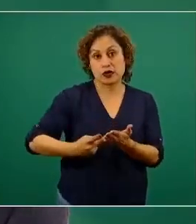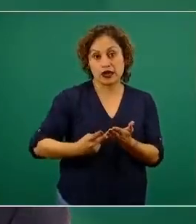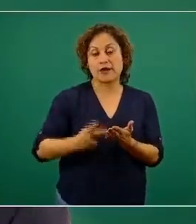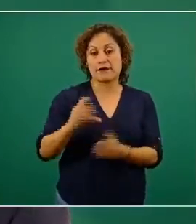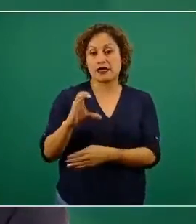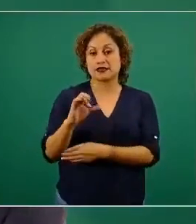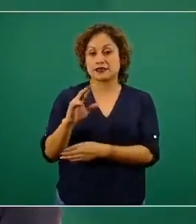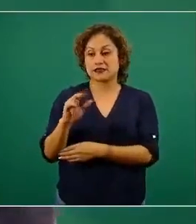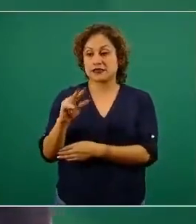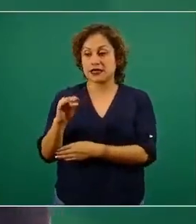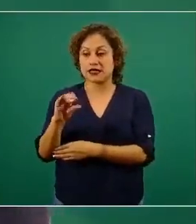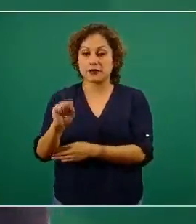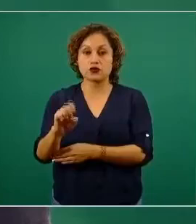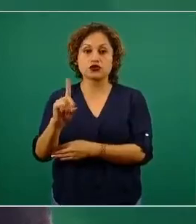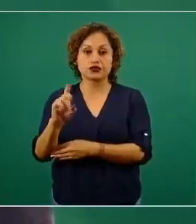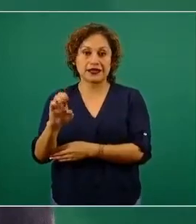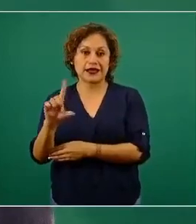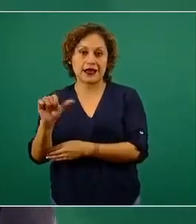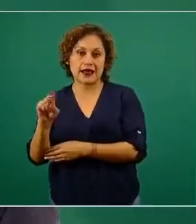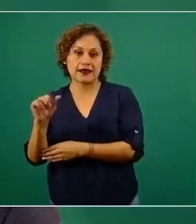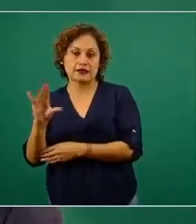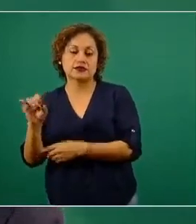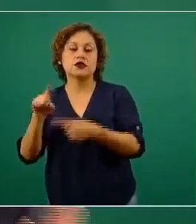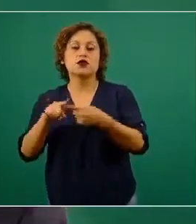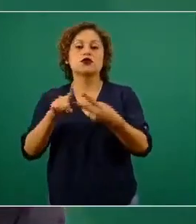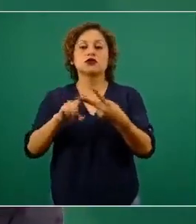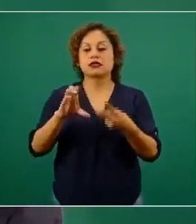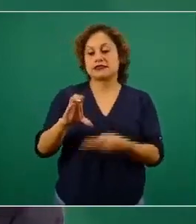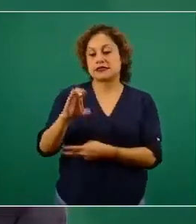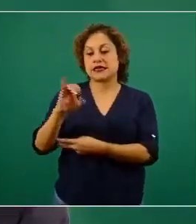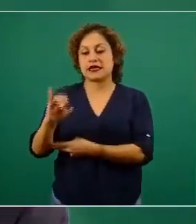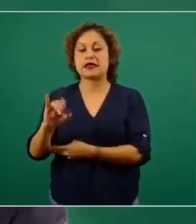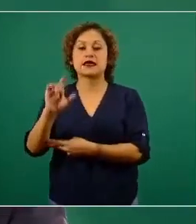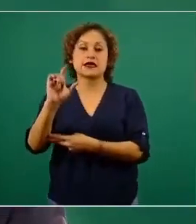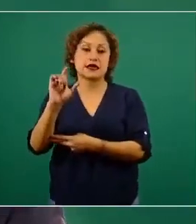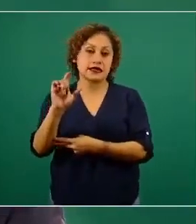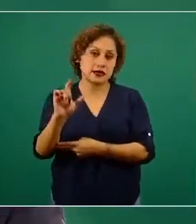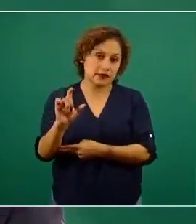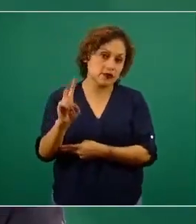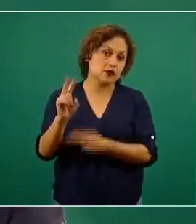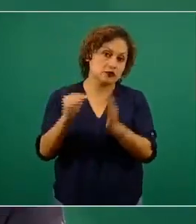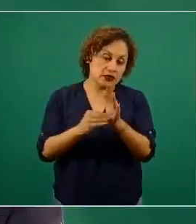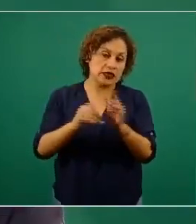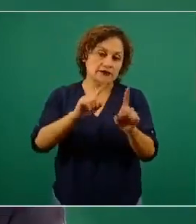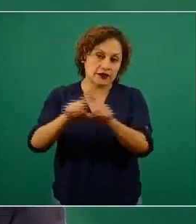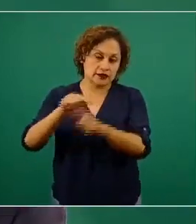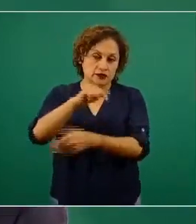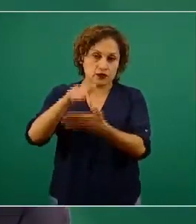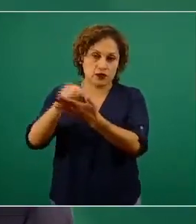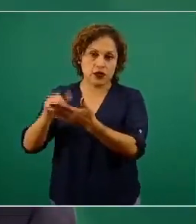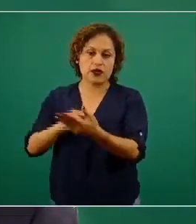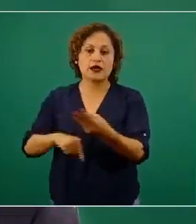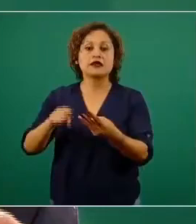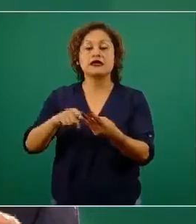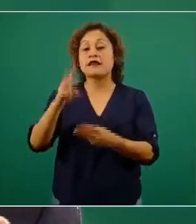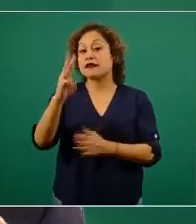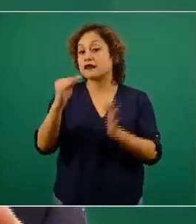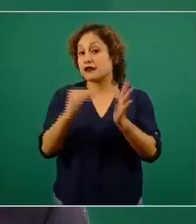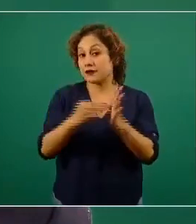centros integradores, que efectivamente son 10,000 puntos, los Siervos de la Nación son 30,000 personas